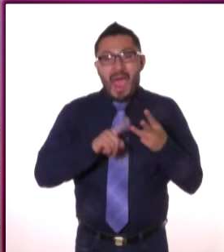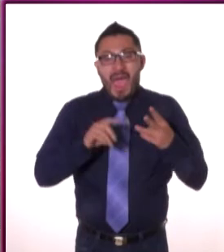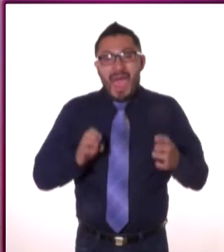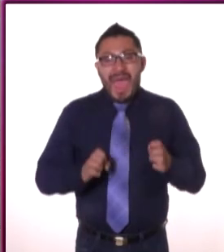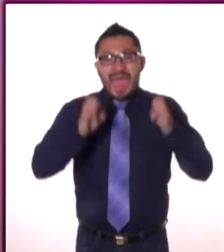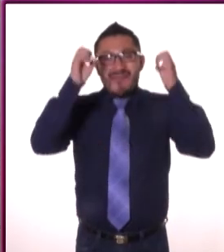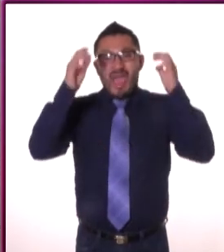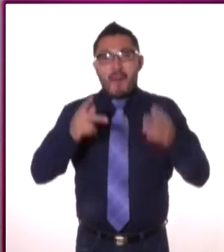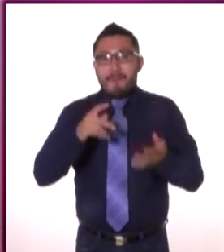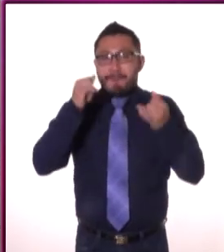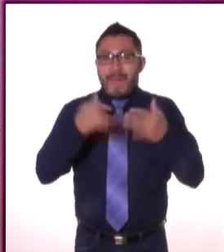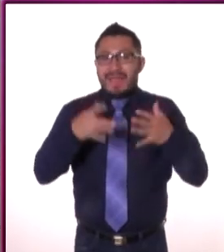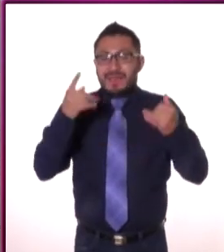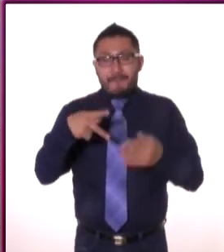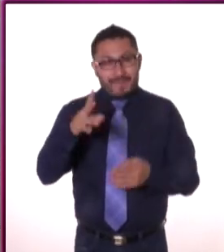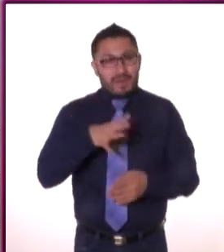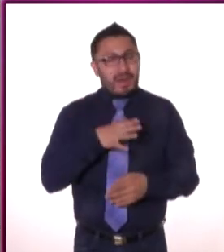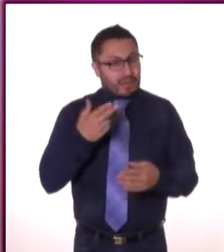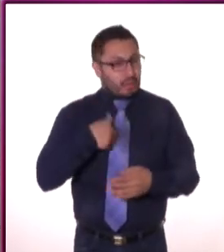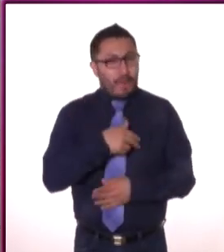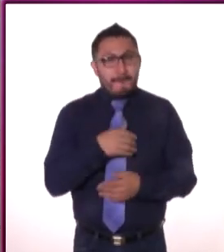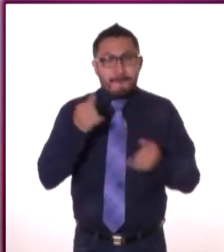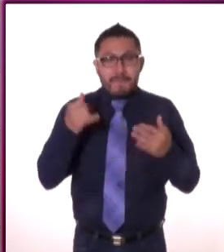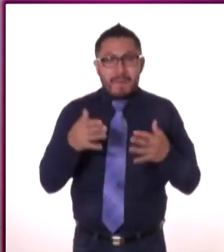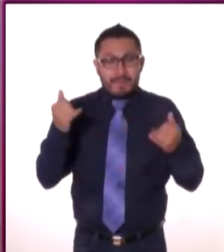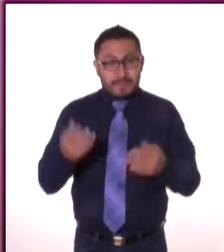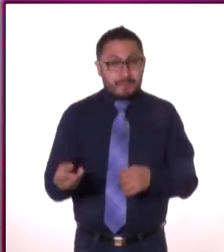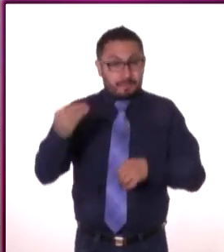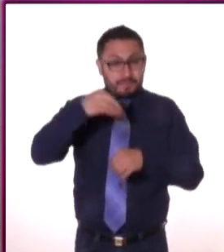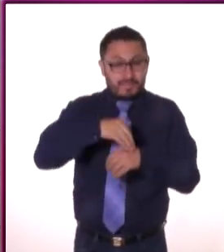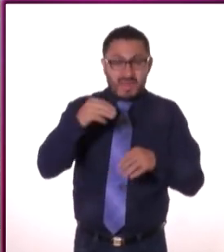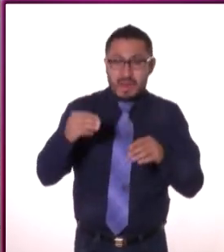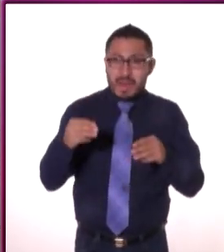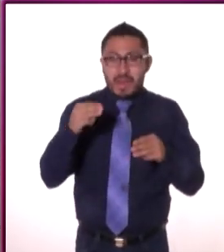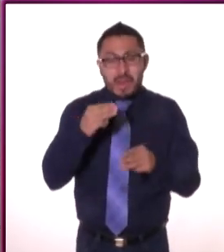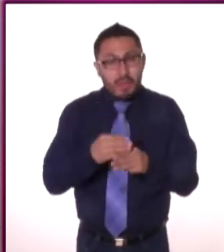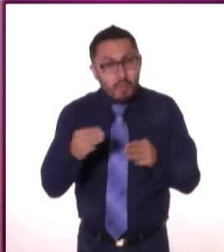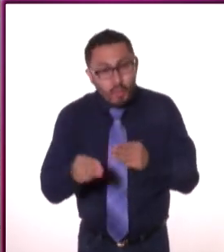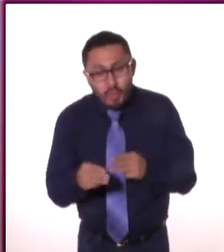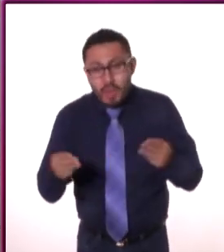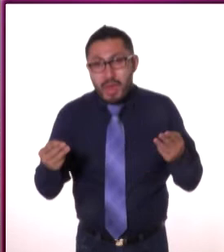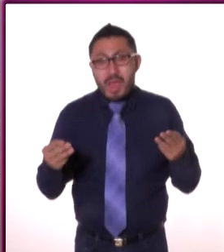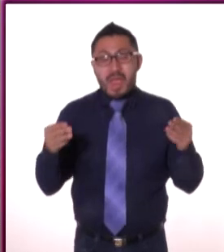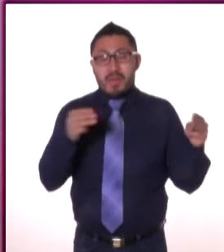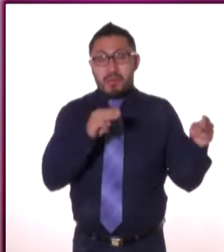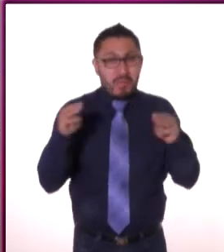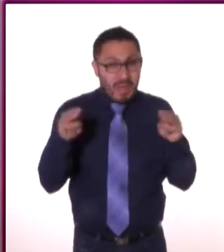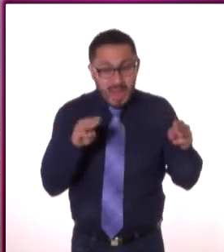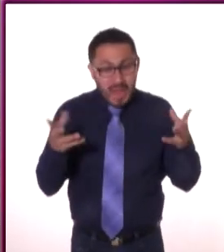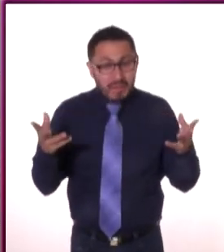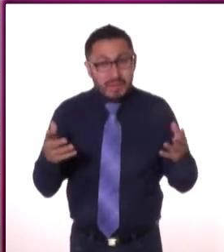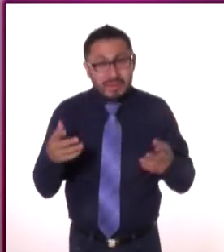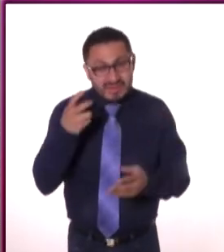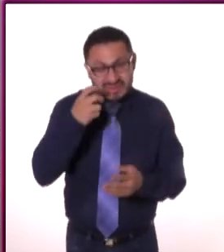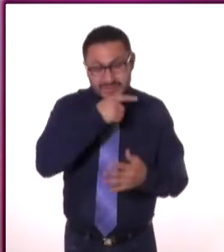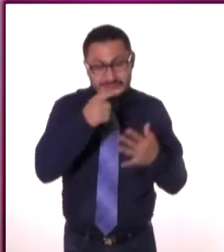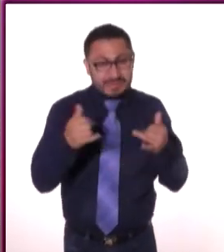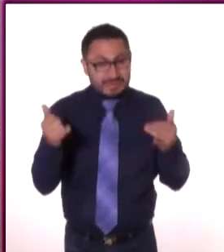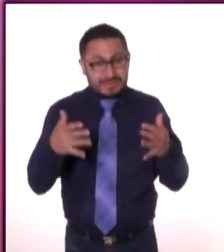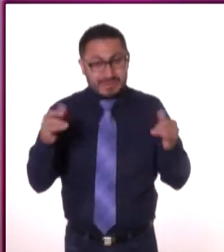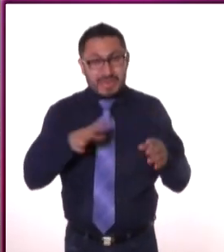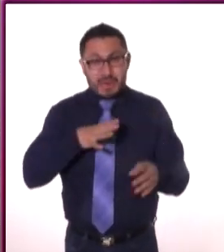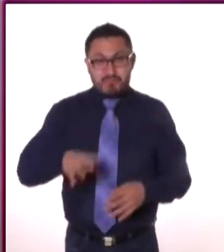entrepisos pesan, pero también tenemos pesos que generamos nosotros porque le ponemos a los edificios muebles, le ponemos personas, y